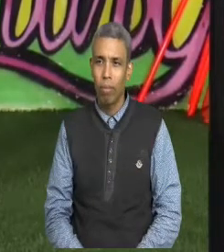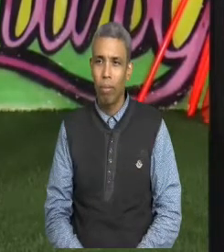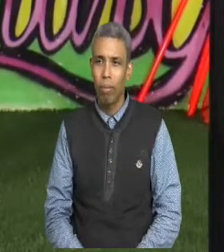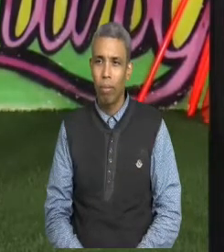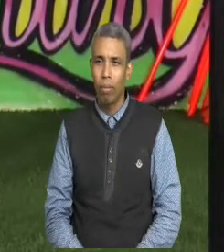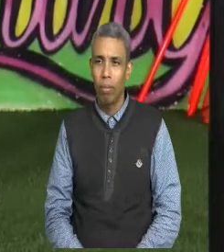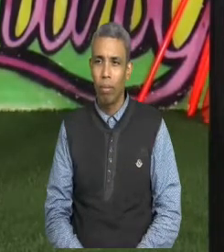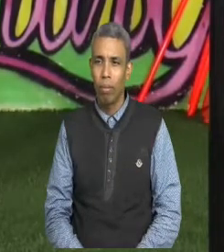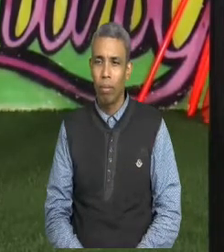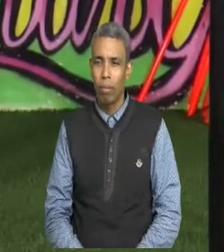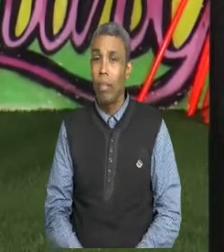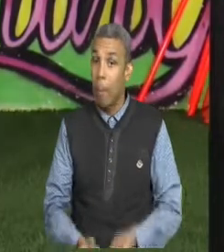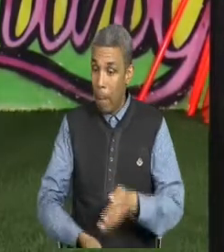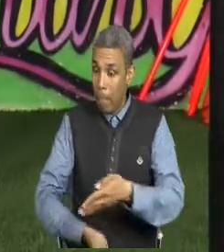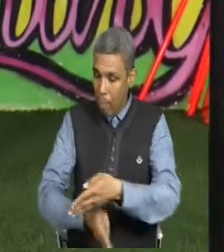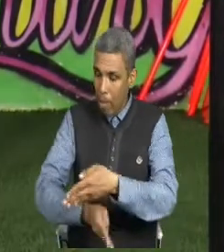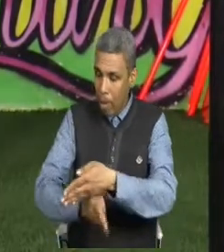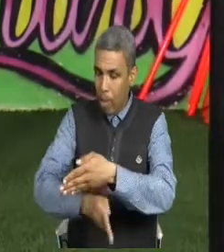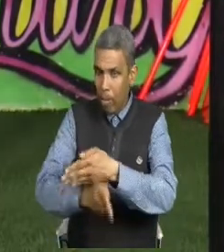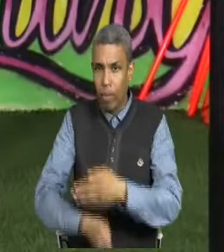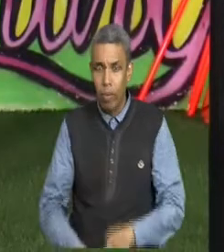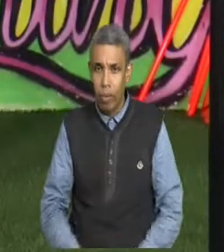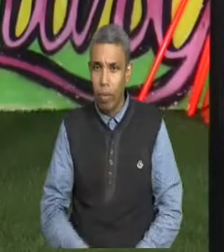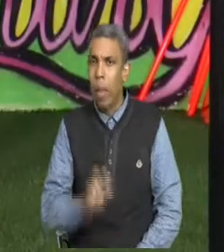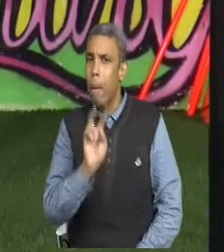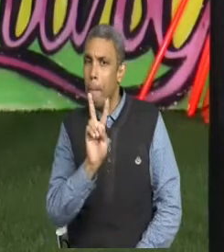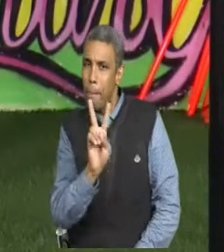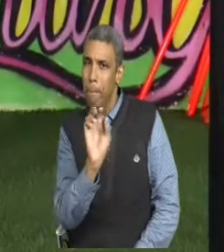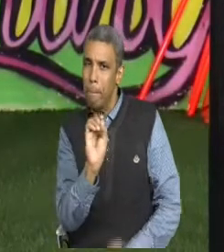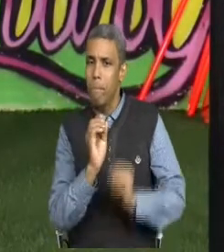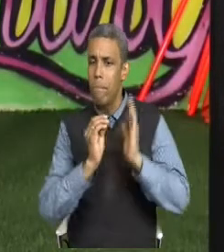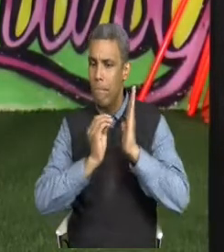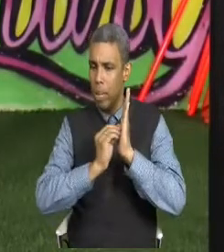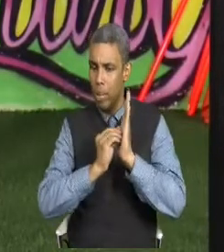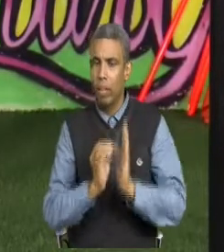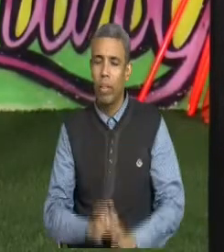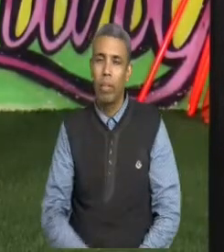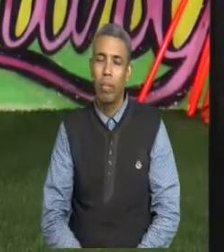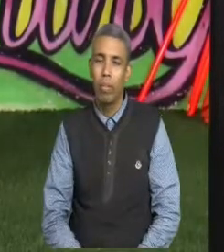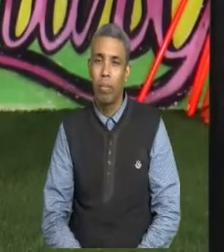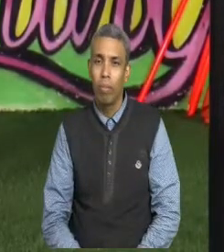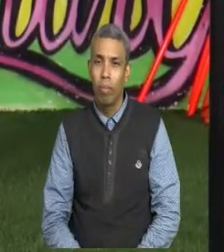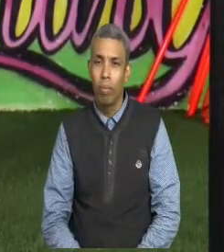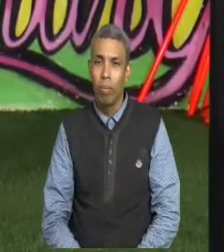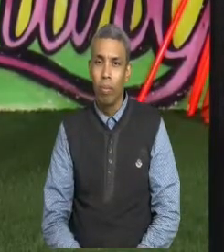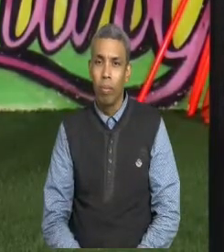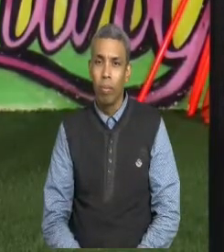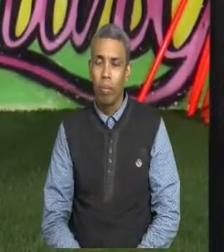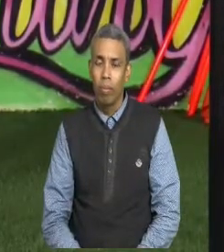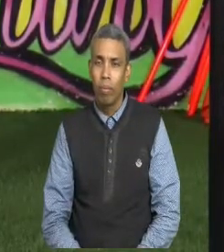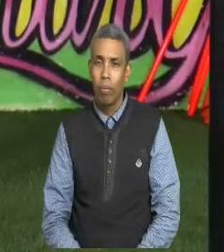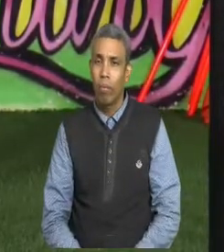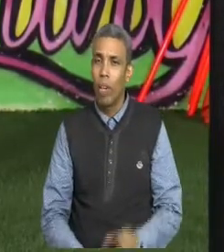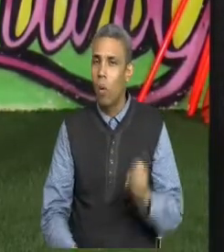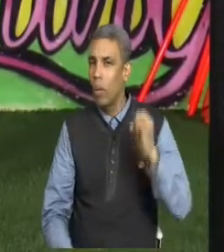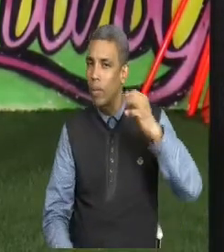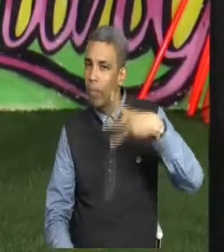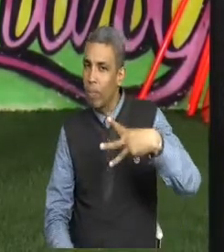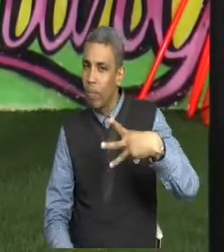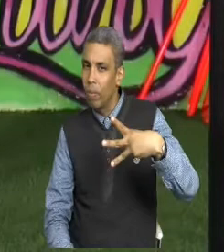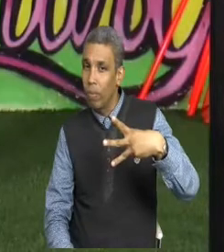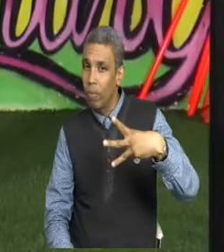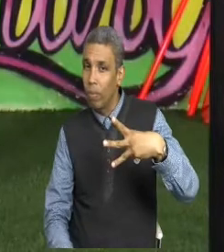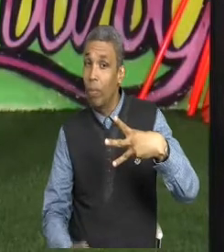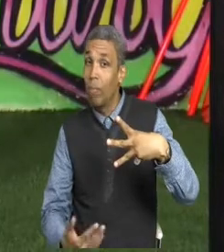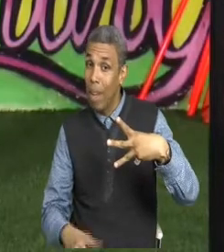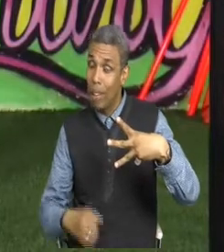Excelente, Kiara, sigue, sigue. Lo mismo, 20 repeticiones contando con las piernas, con las dos piernas. Ahora vamos con un desplazamiento lateral un poco más